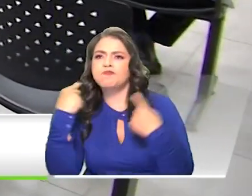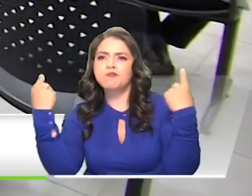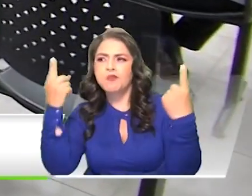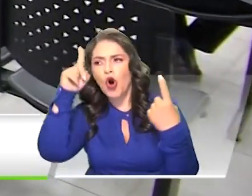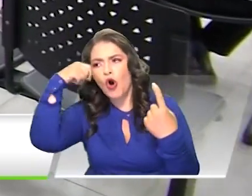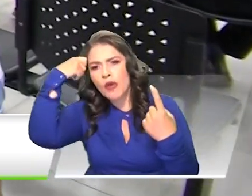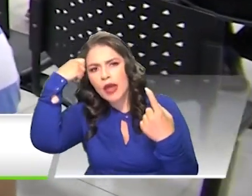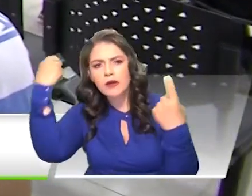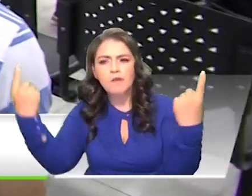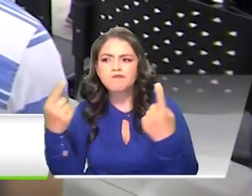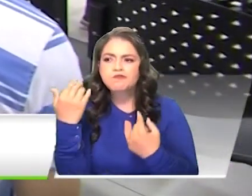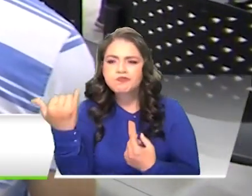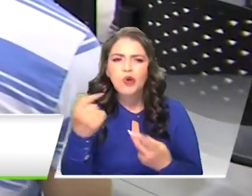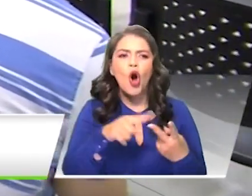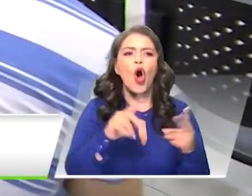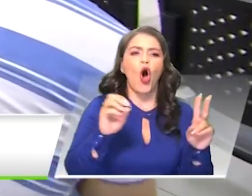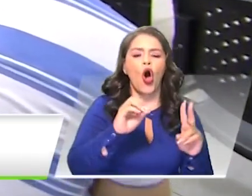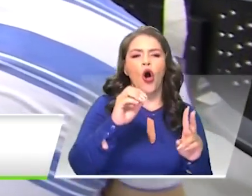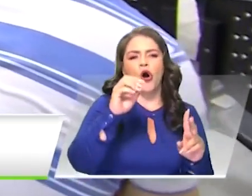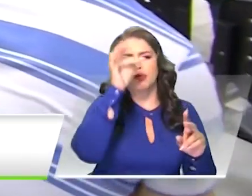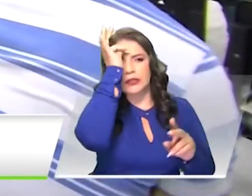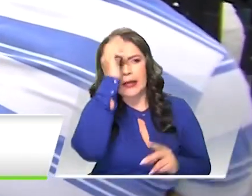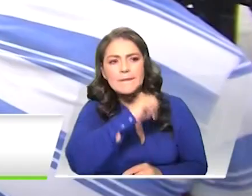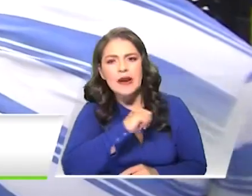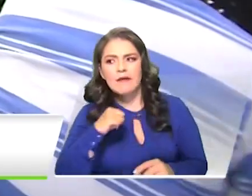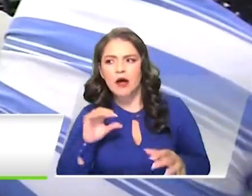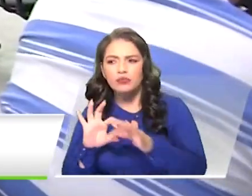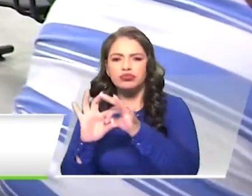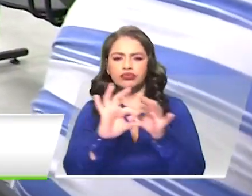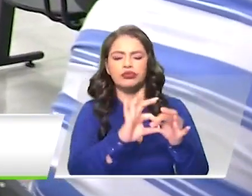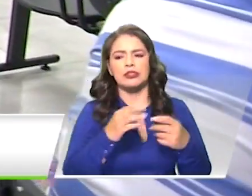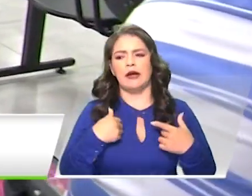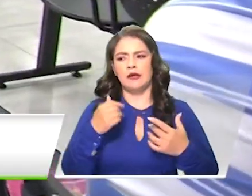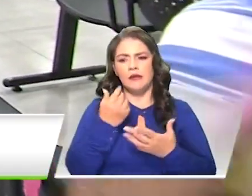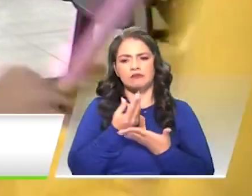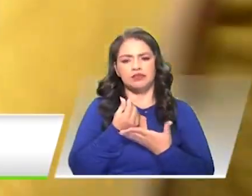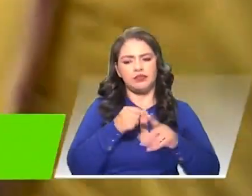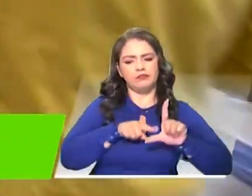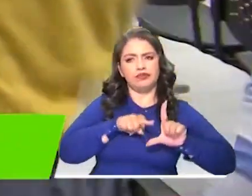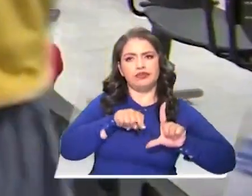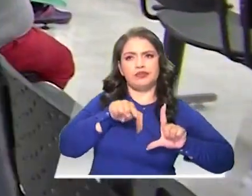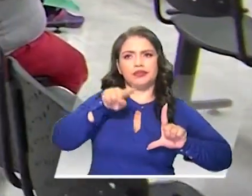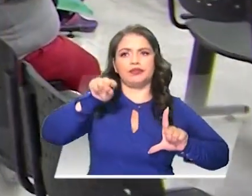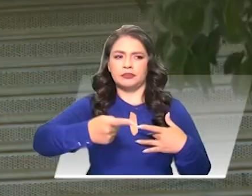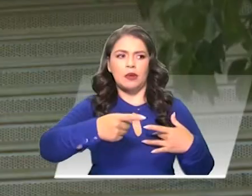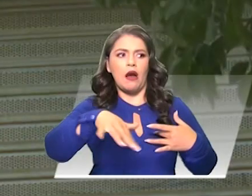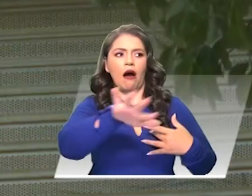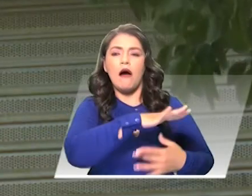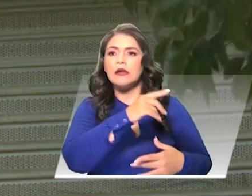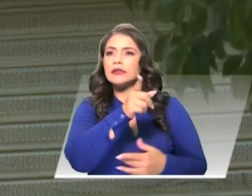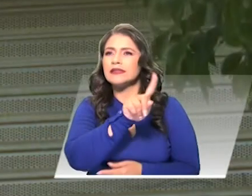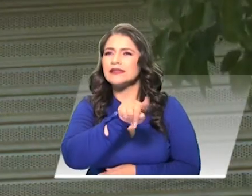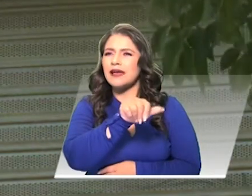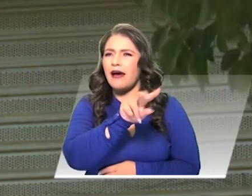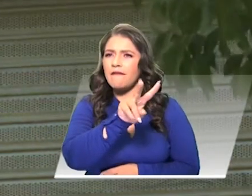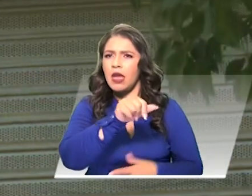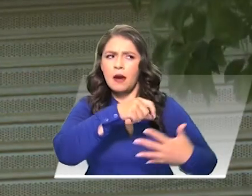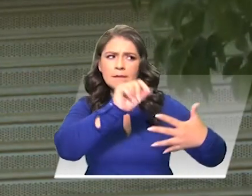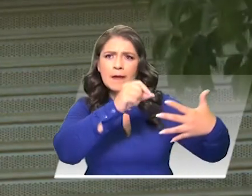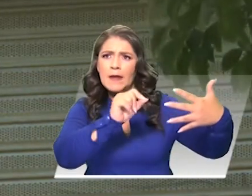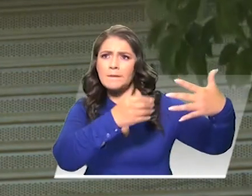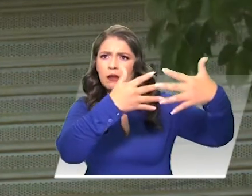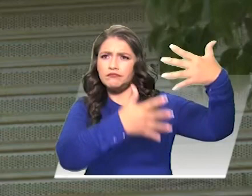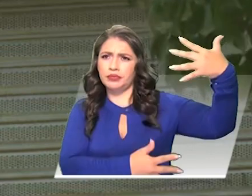la gestión del riesgo, del saneamiento financiero de la entidad y el bienestar de los afiliados. Y es que sectores políticos de